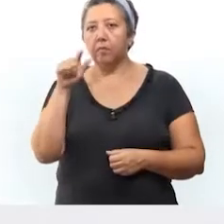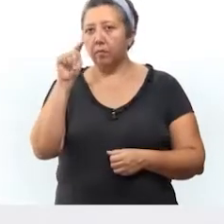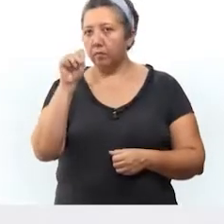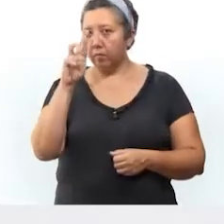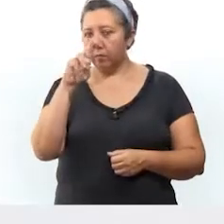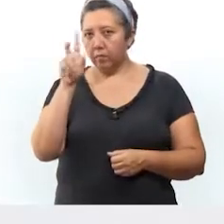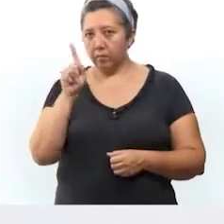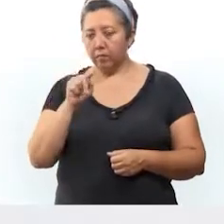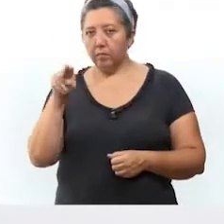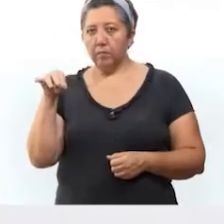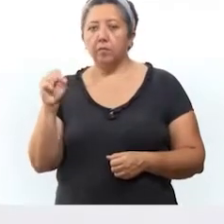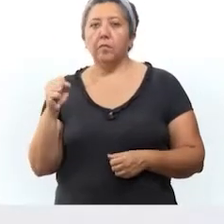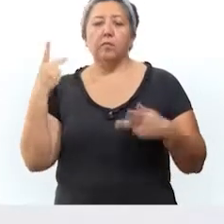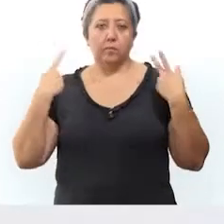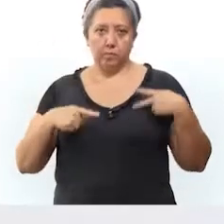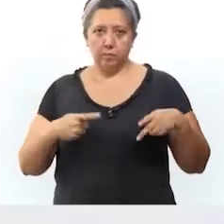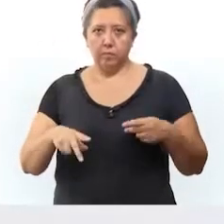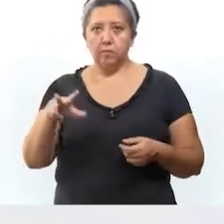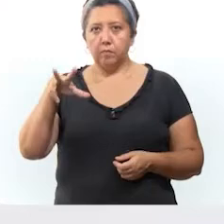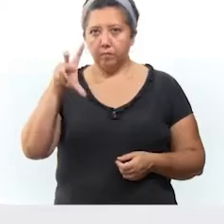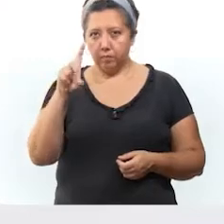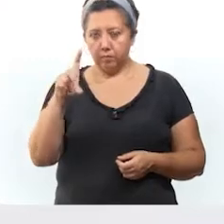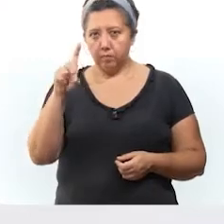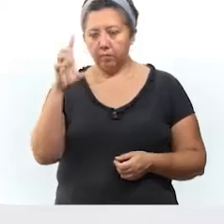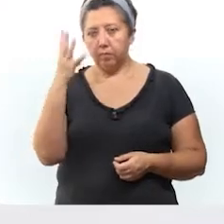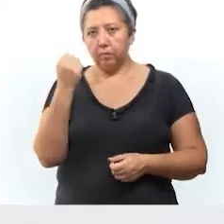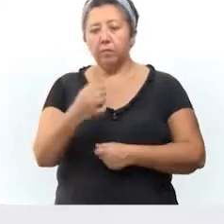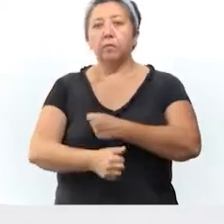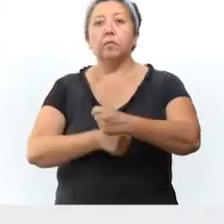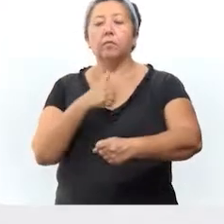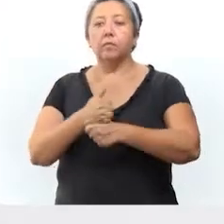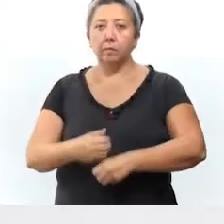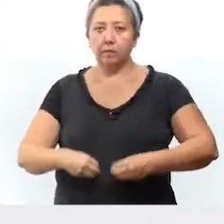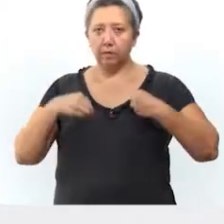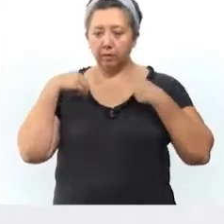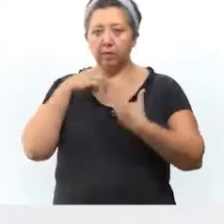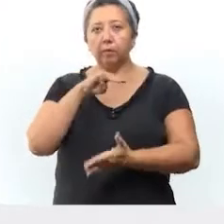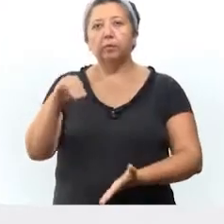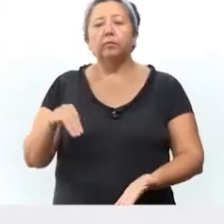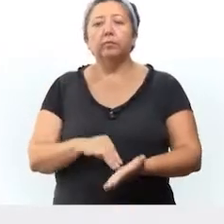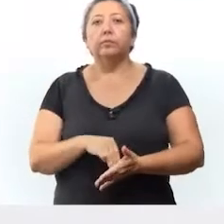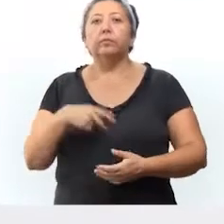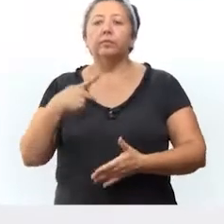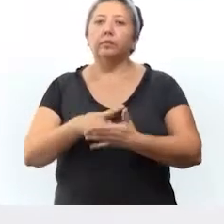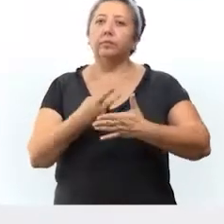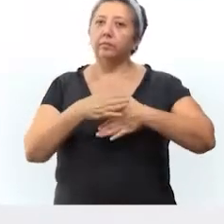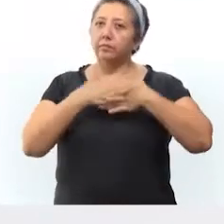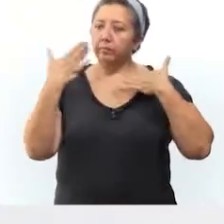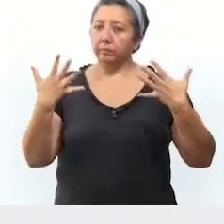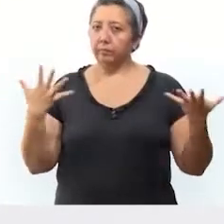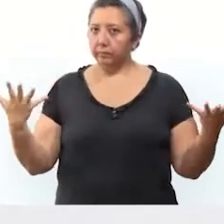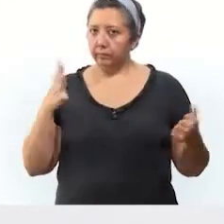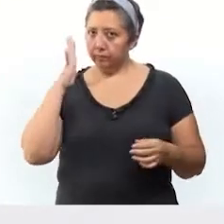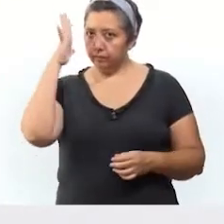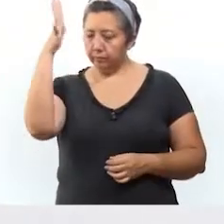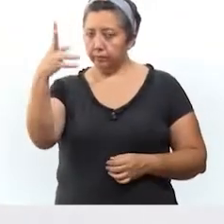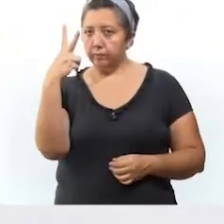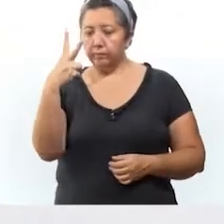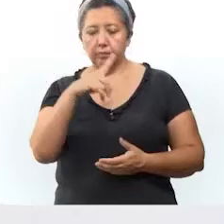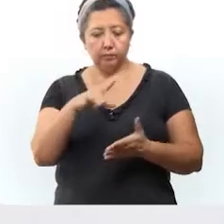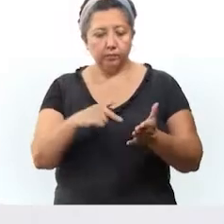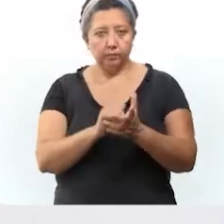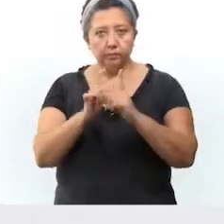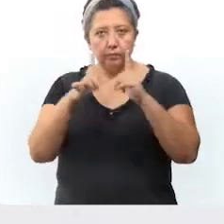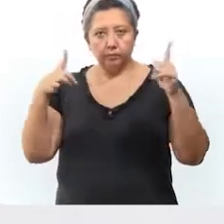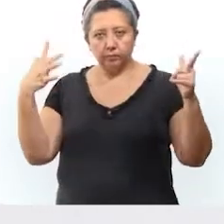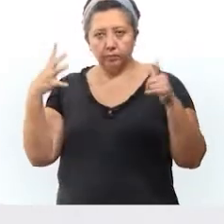farmacéutica AstraZeneca a personas de 30 a 39 años que viven en Mérida. Este proceso se desarrollará en 2